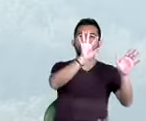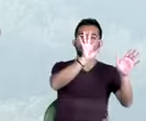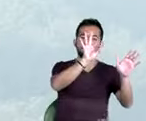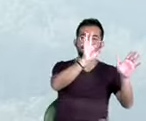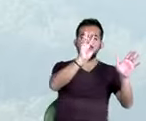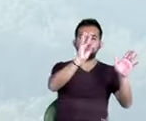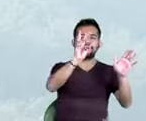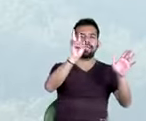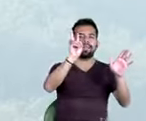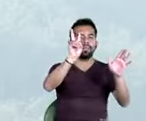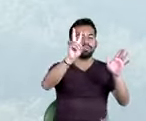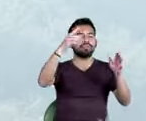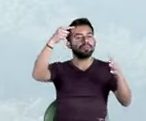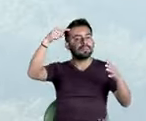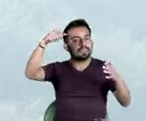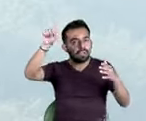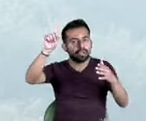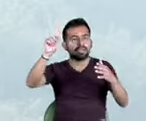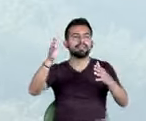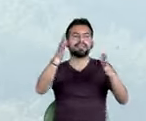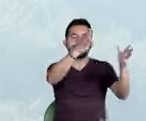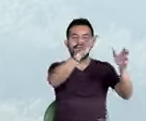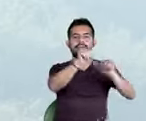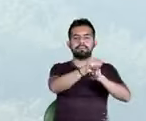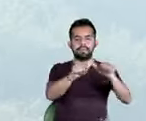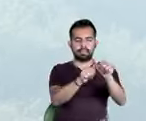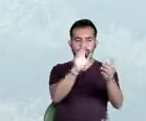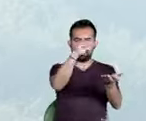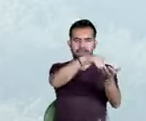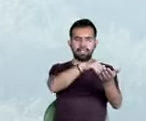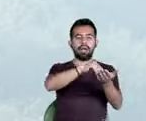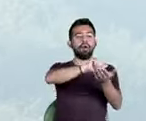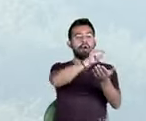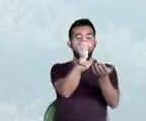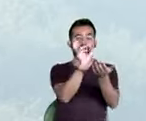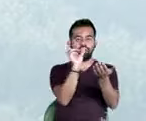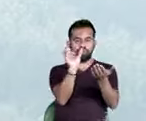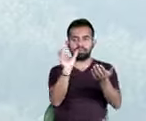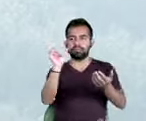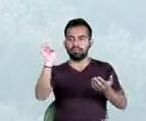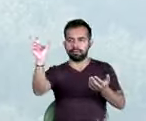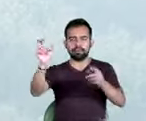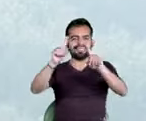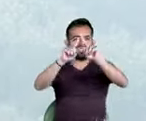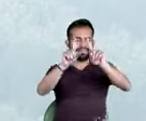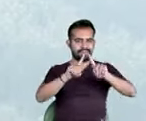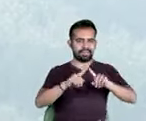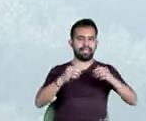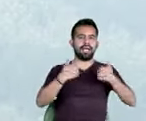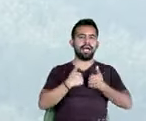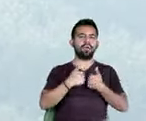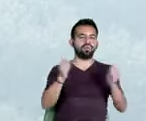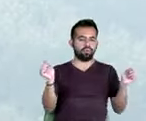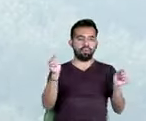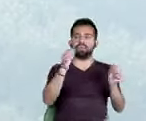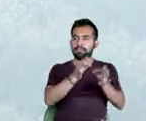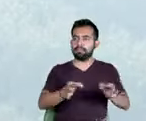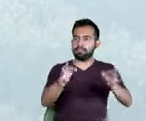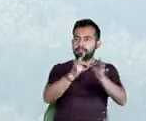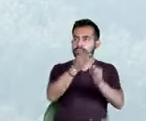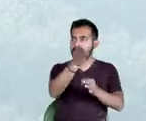administración central y 518 millones están en las entidades autónomas. Este también es un dato muy importante que ustedes lo puedan tener,